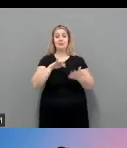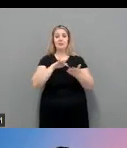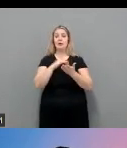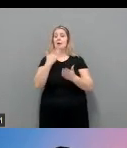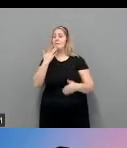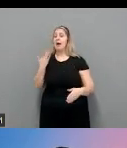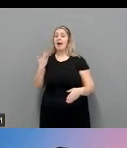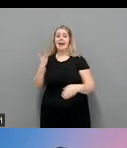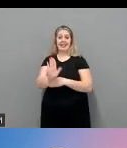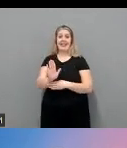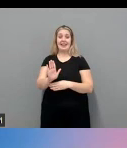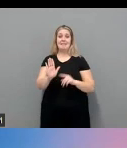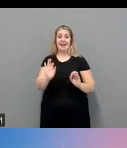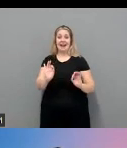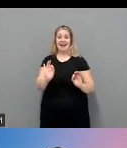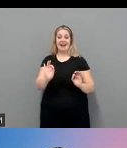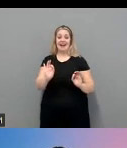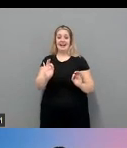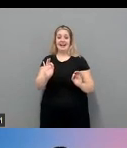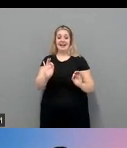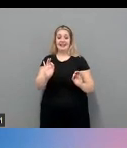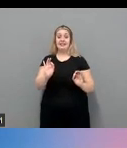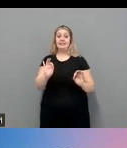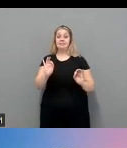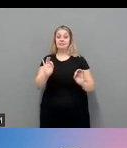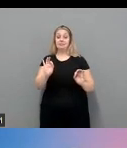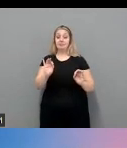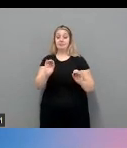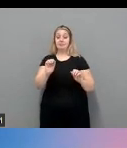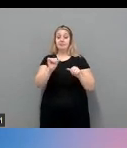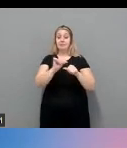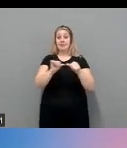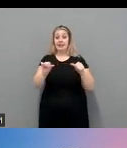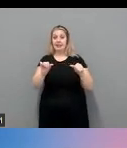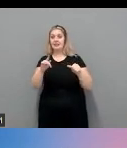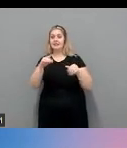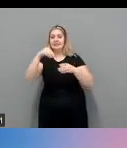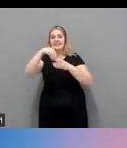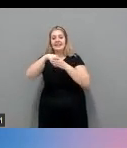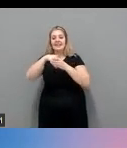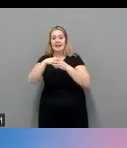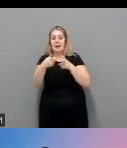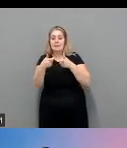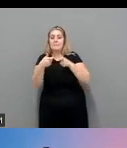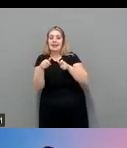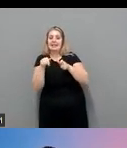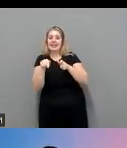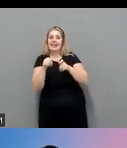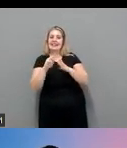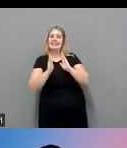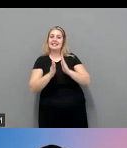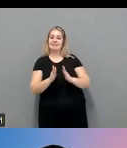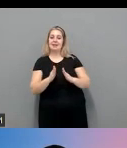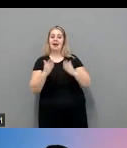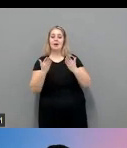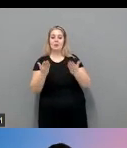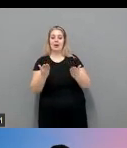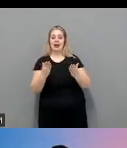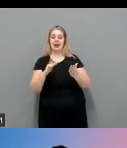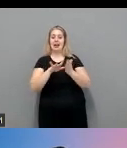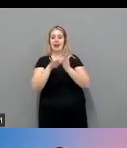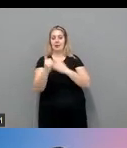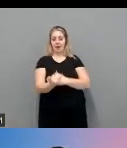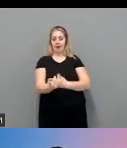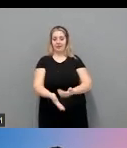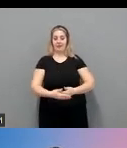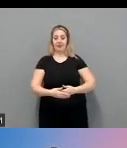paradigma, por supuesto, del cual pues también subyace esa parcelita o esa disciplina del lenguaje y